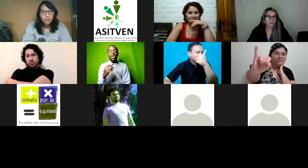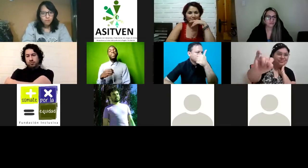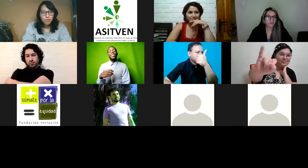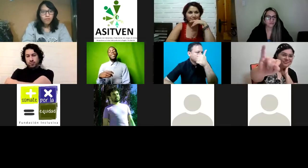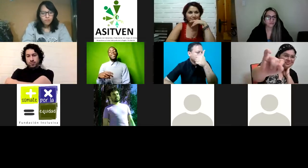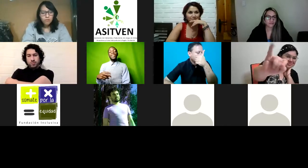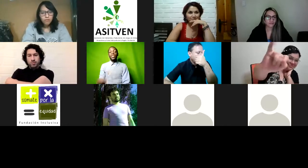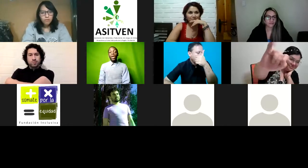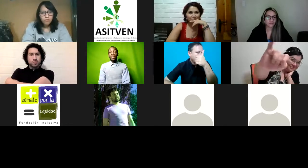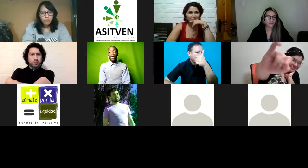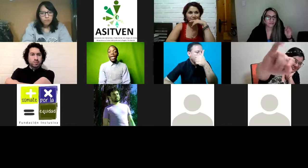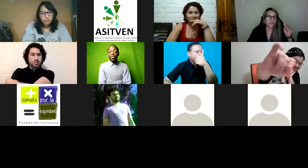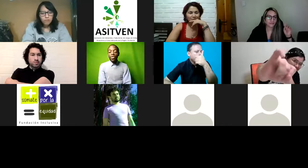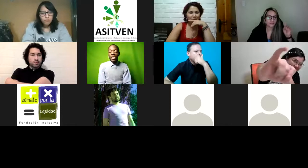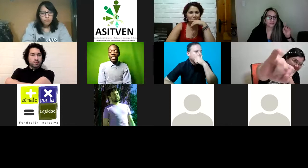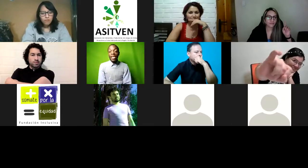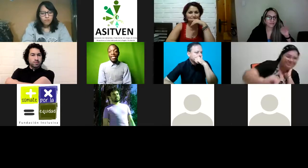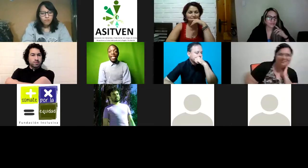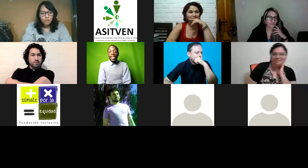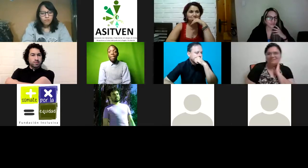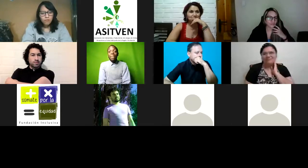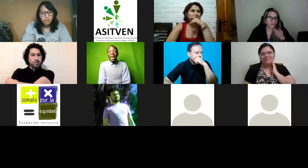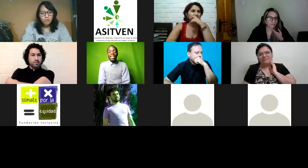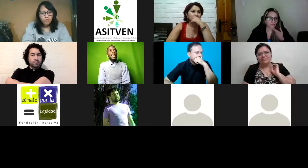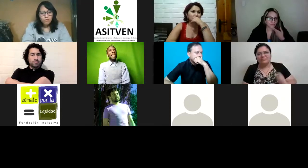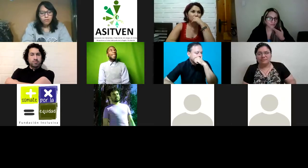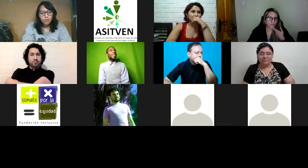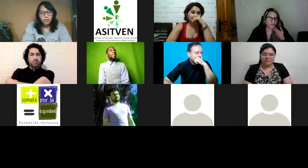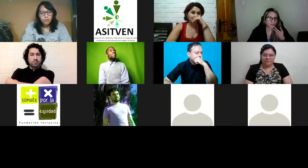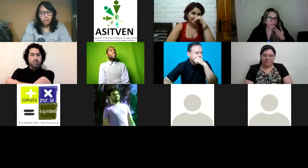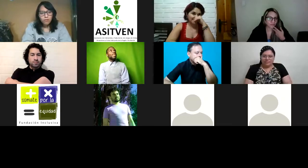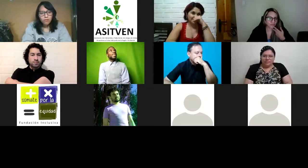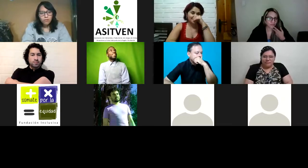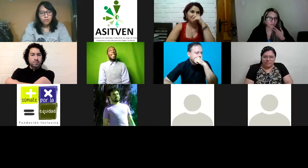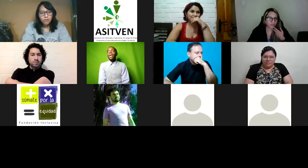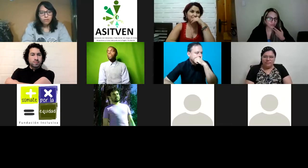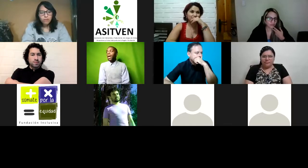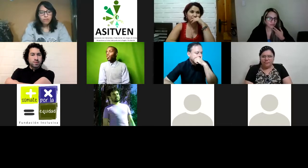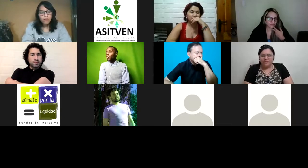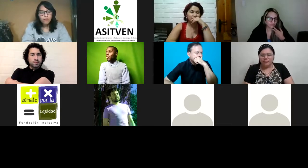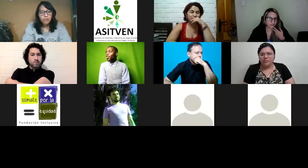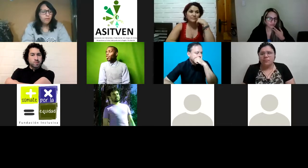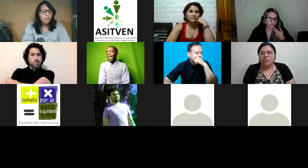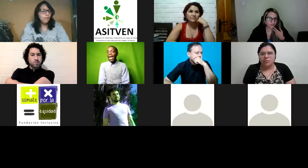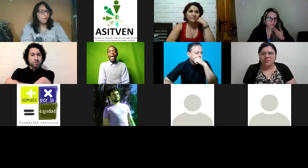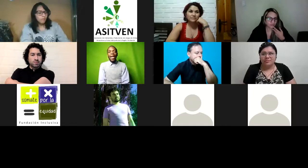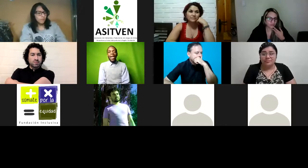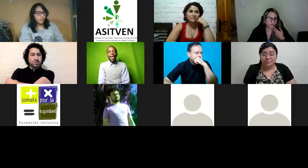ok. Sí, eso que mencionas es muy interesante y es parte de... Se le ha llamado, o